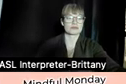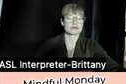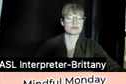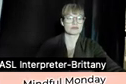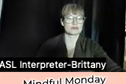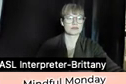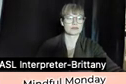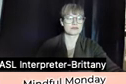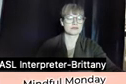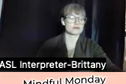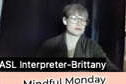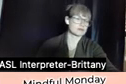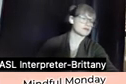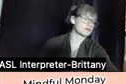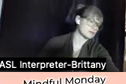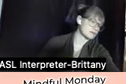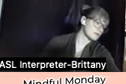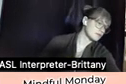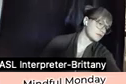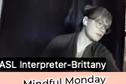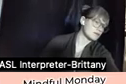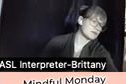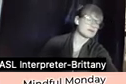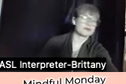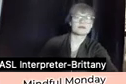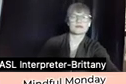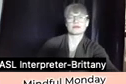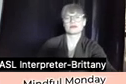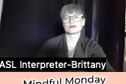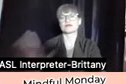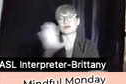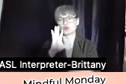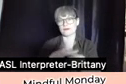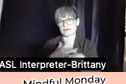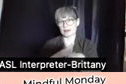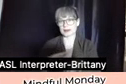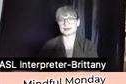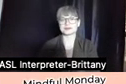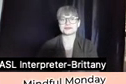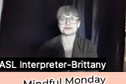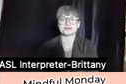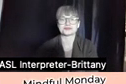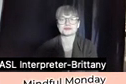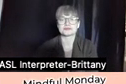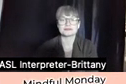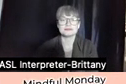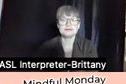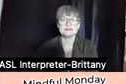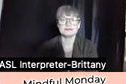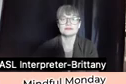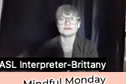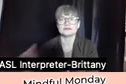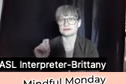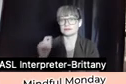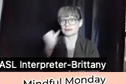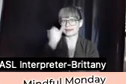Yes, I believe it is going to be available online, Ms. López. Sí, va a estar disponible en línea. Okay, if anyone wants to